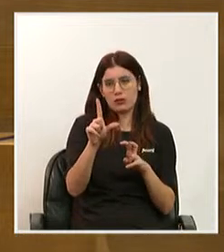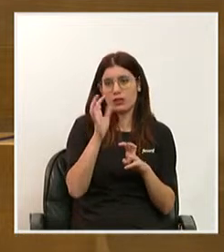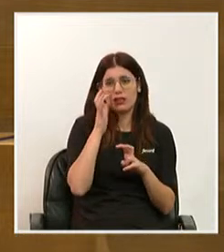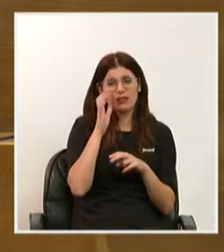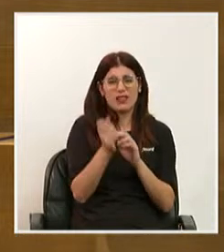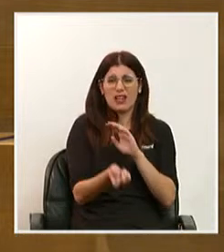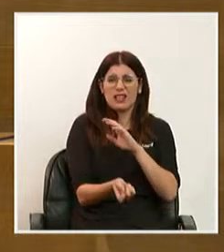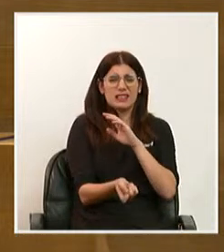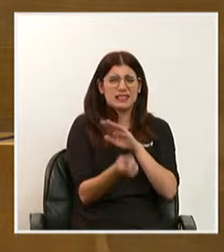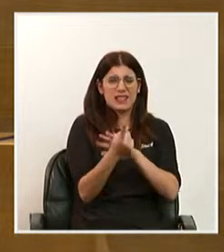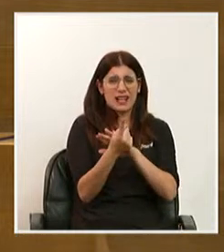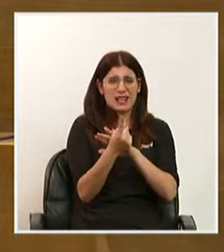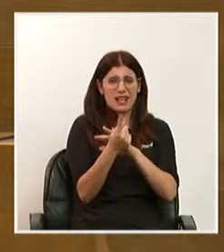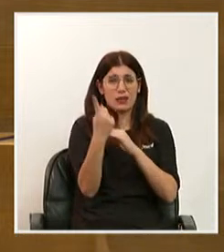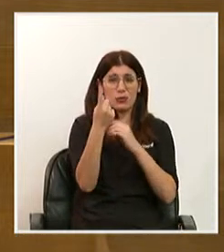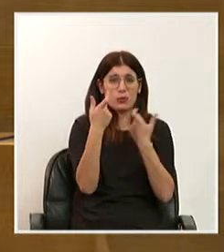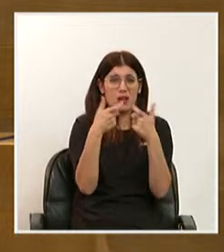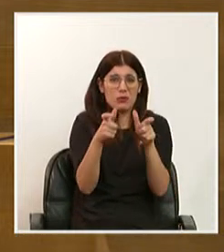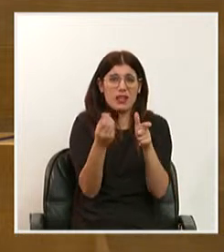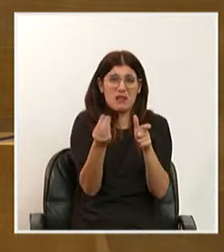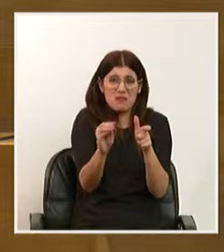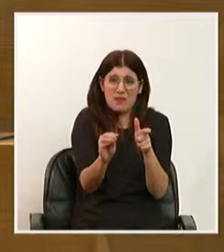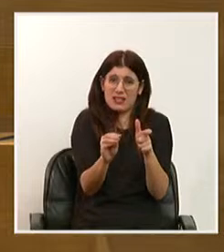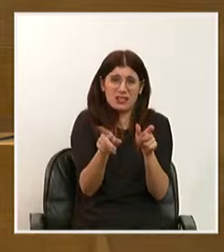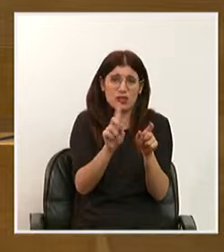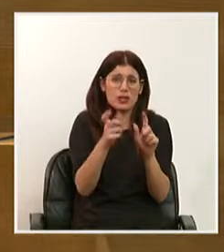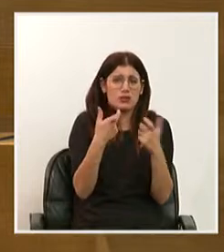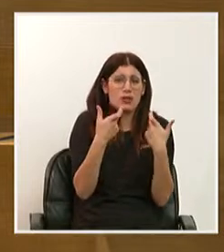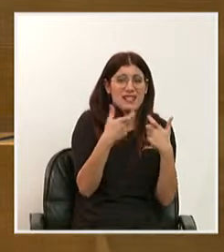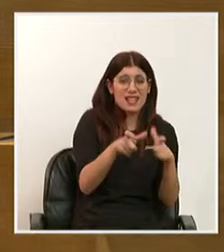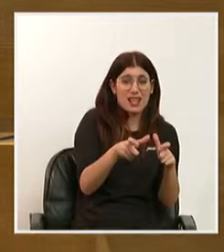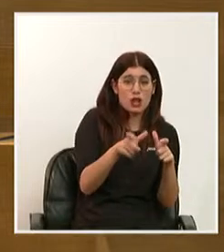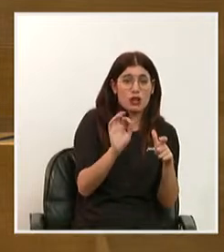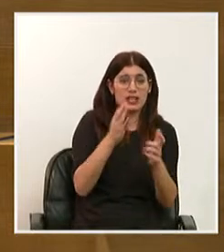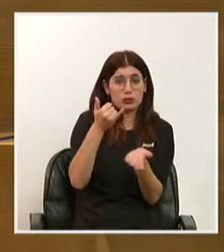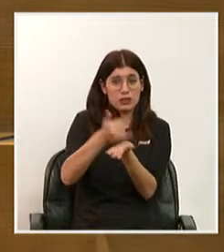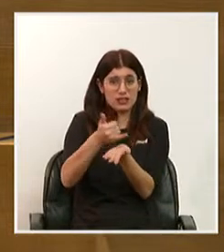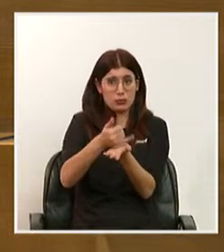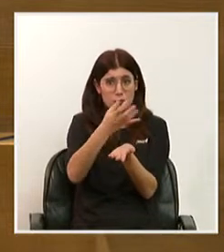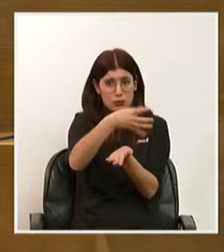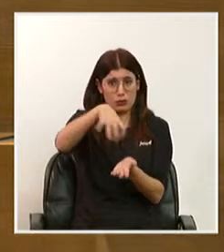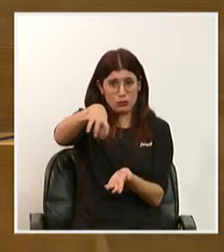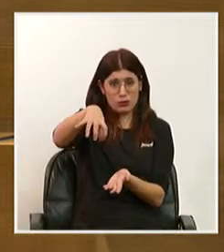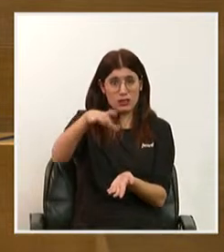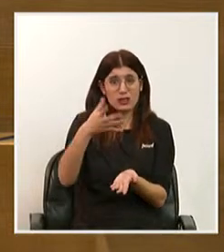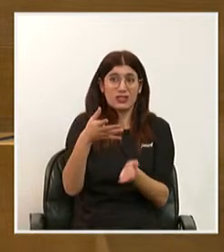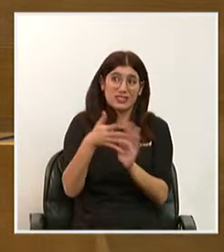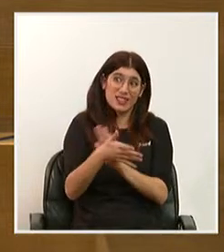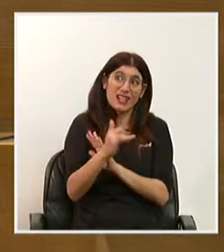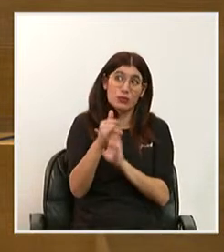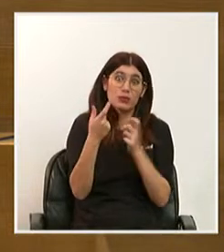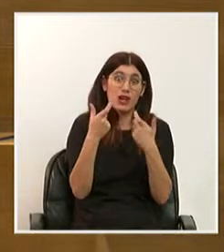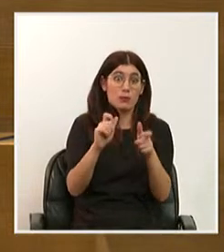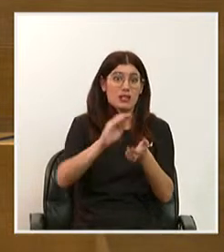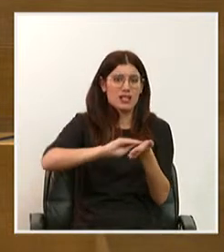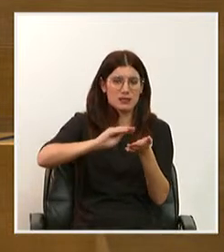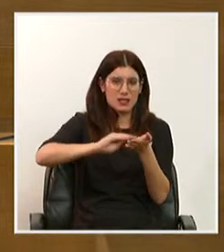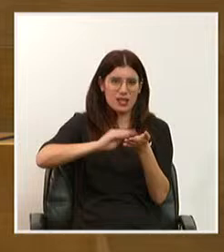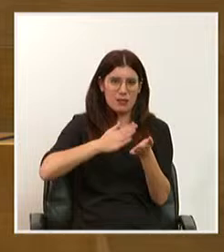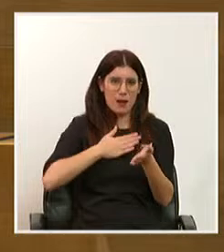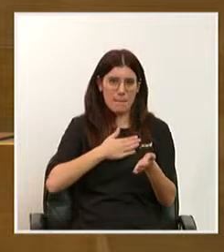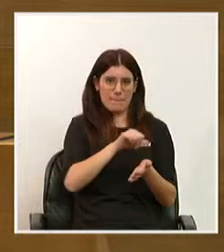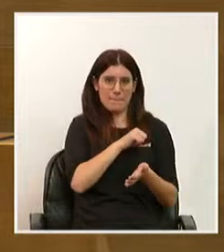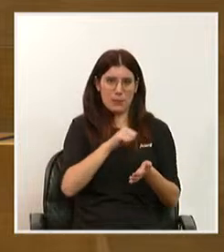es una unidad más Y entonces deja de ser una sección se convierte en un instituto y entonces tiene unidad administrativa propia y deja de